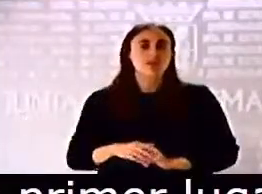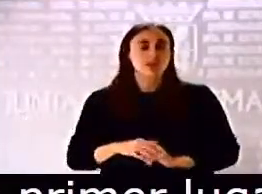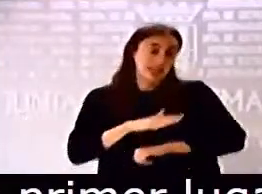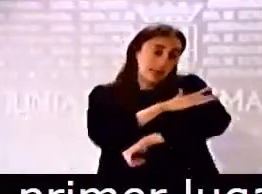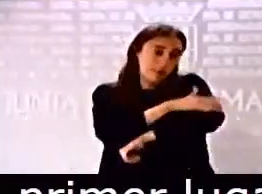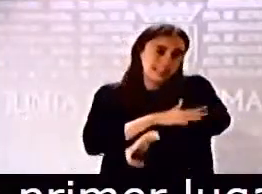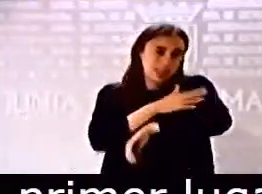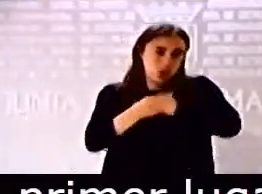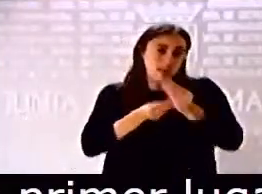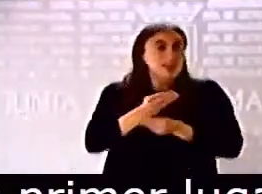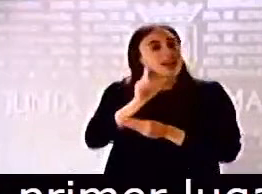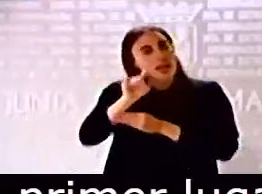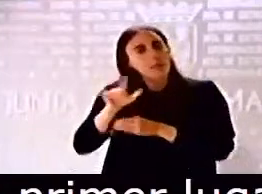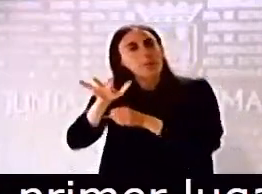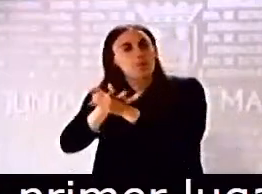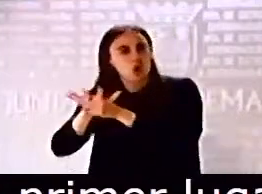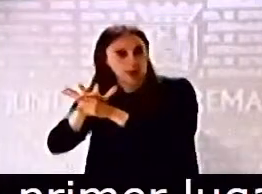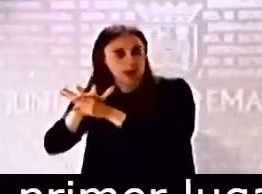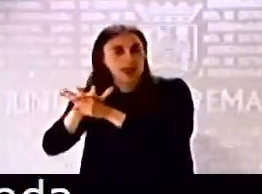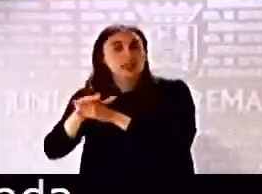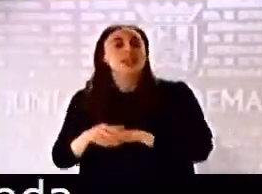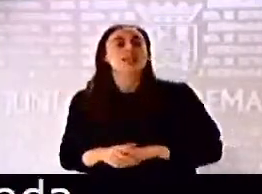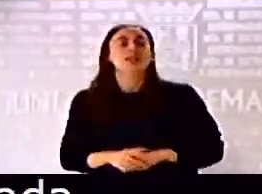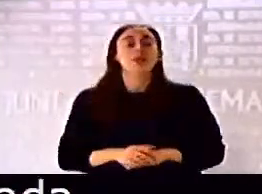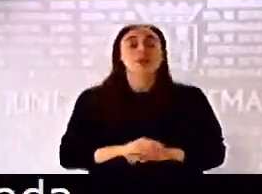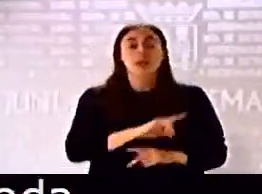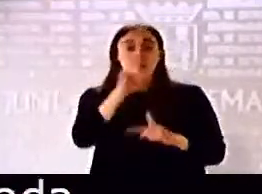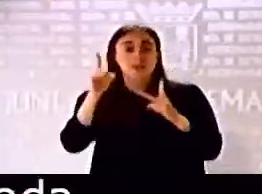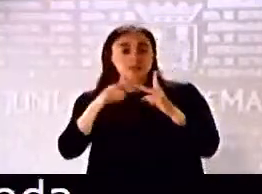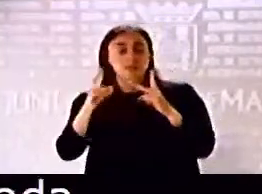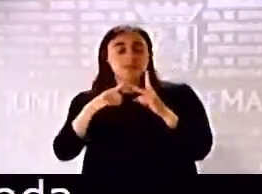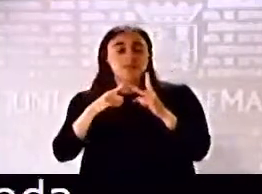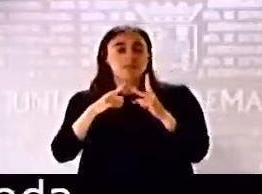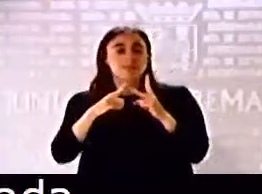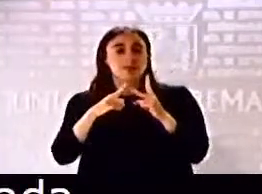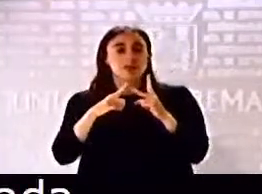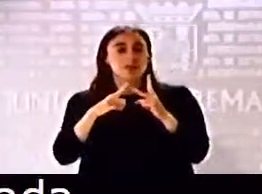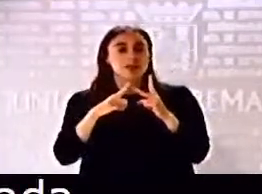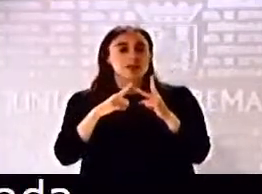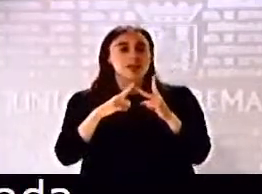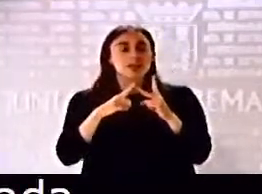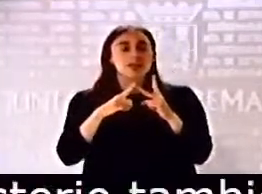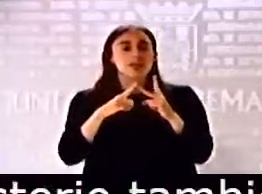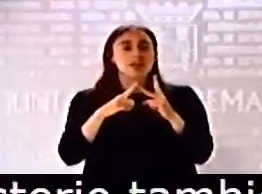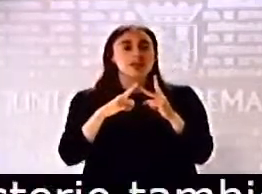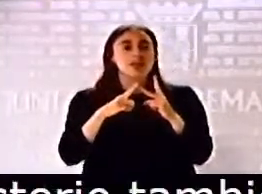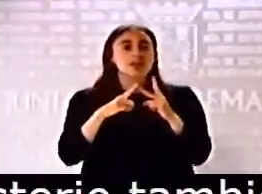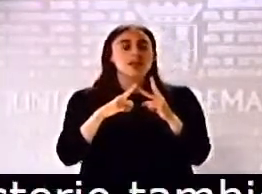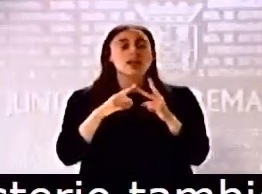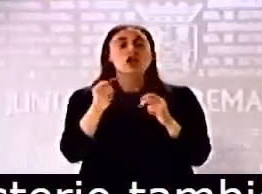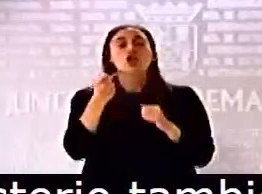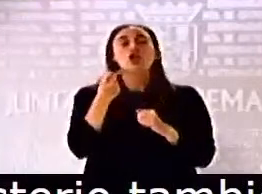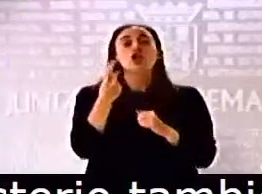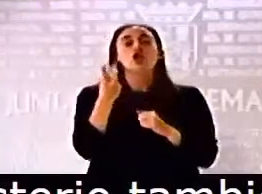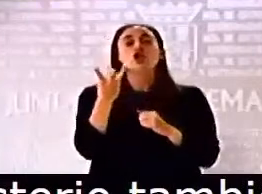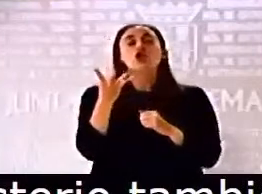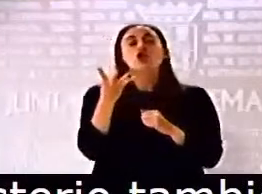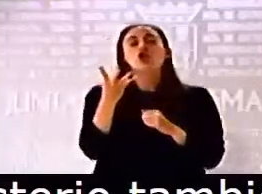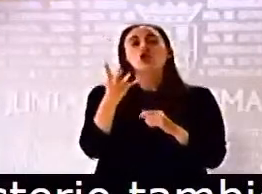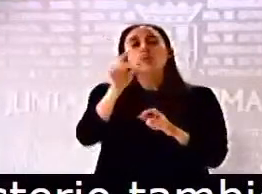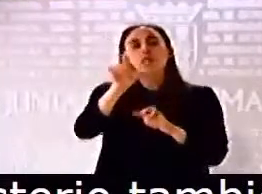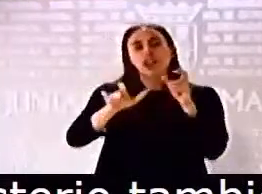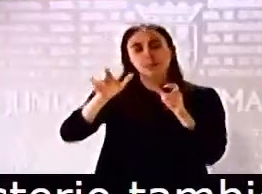lo hace por provincia. Y, en segundo lugar, aplicarle una serie de aforos a